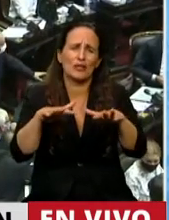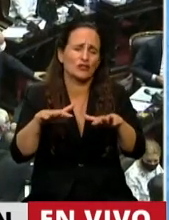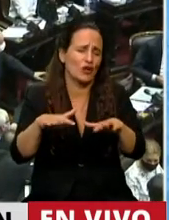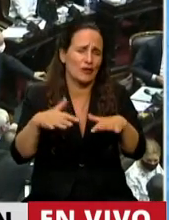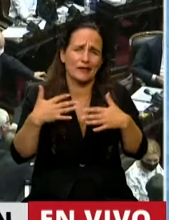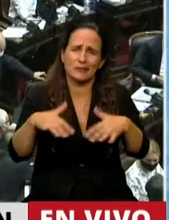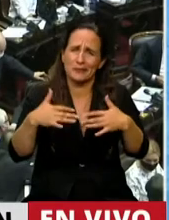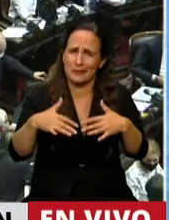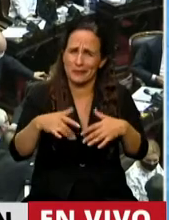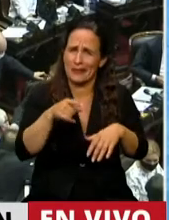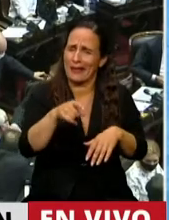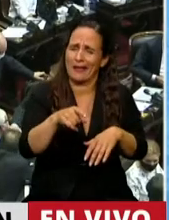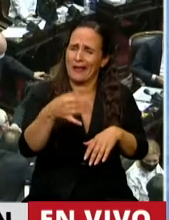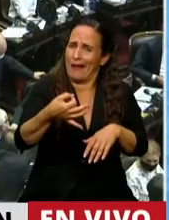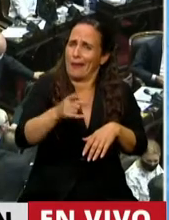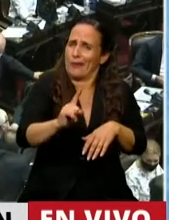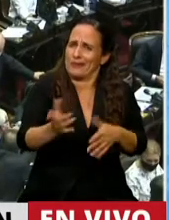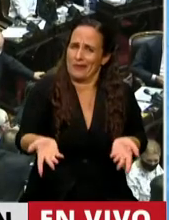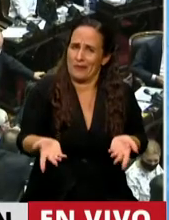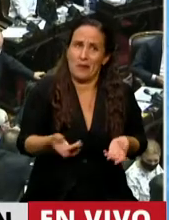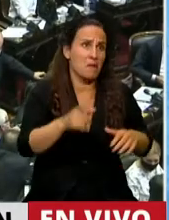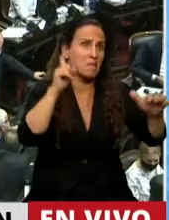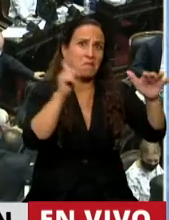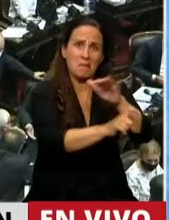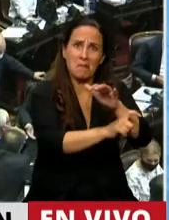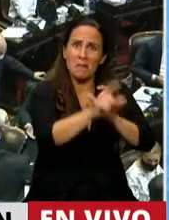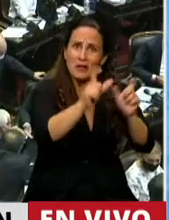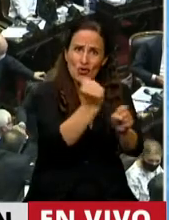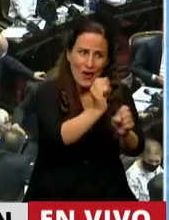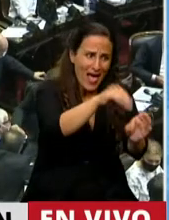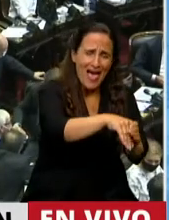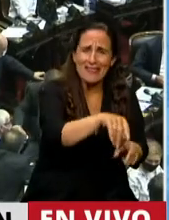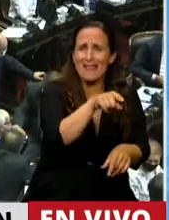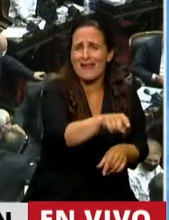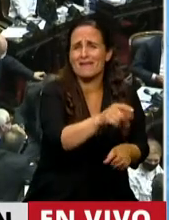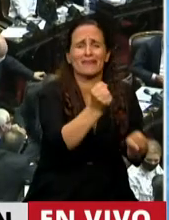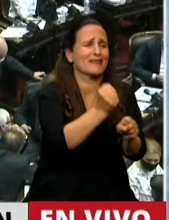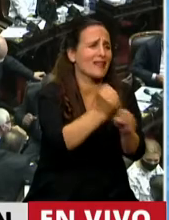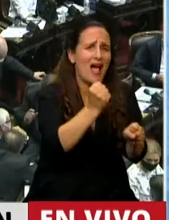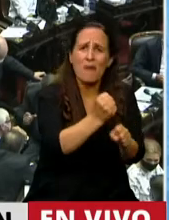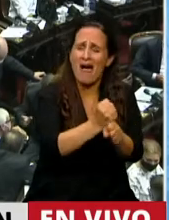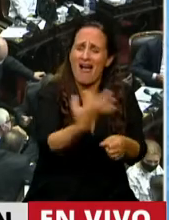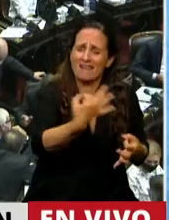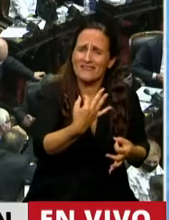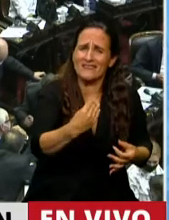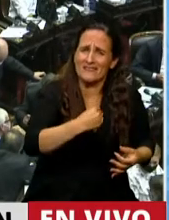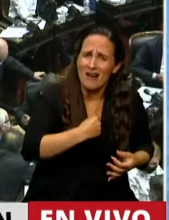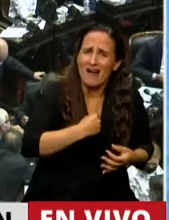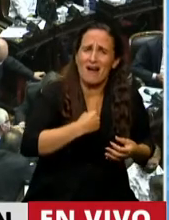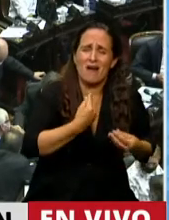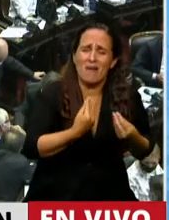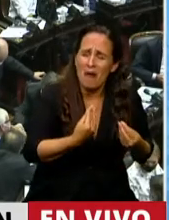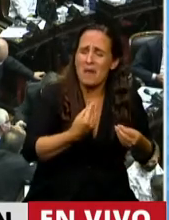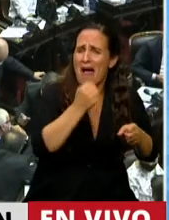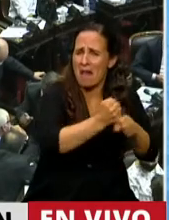los deudos de una tripulación que se comportó con una tremenda vocación de servicio para afrontar los